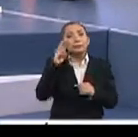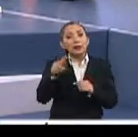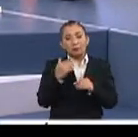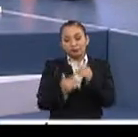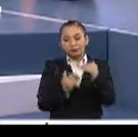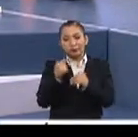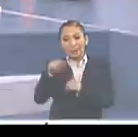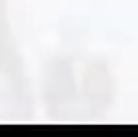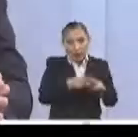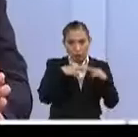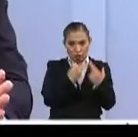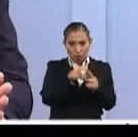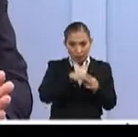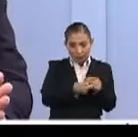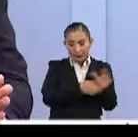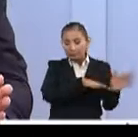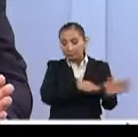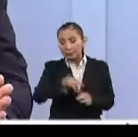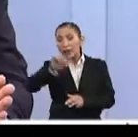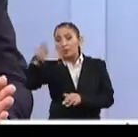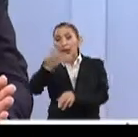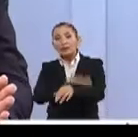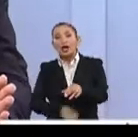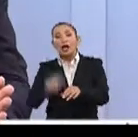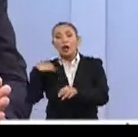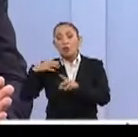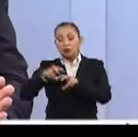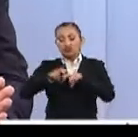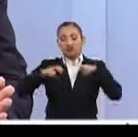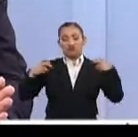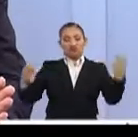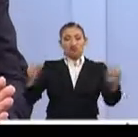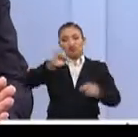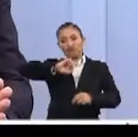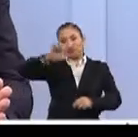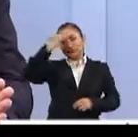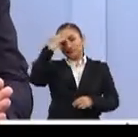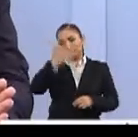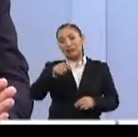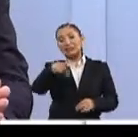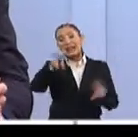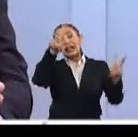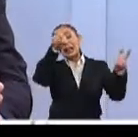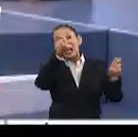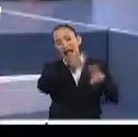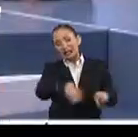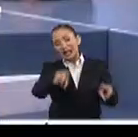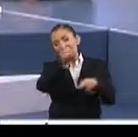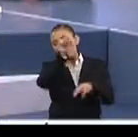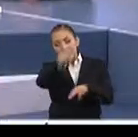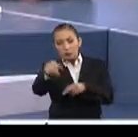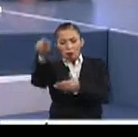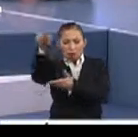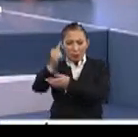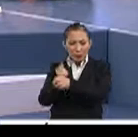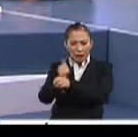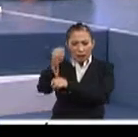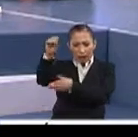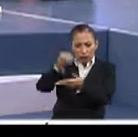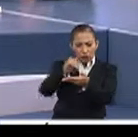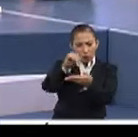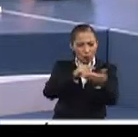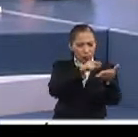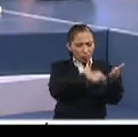los pasos de España. Más tarde tuvimos un panel de expertos orientado al análisis de estos indicadores. Fue algo